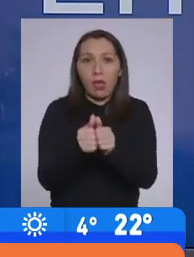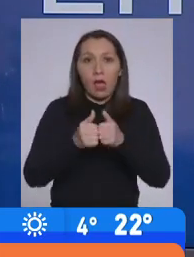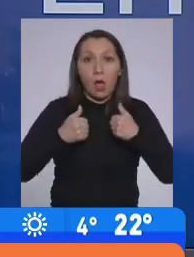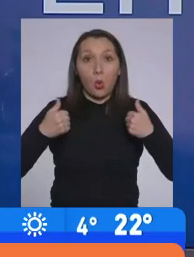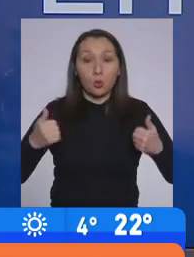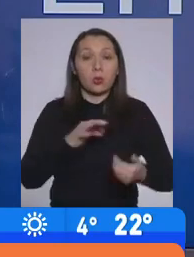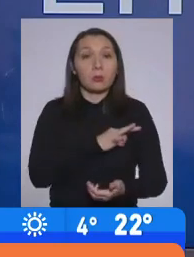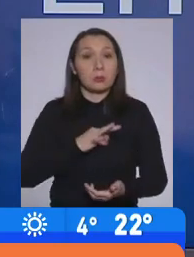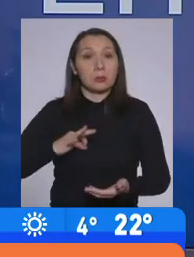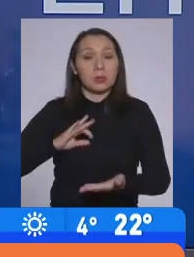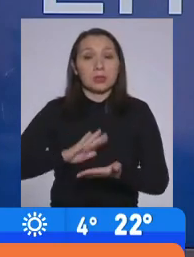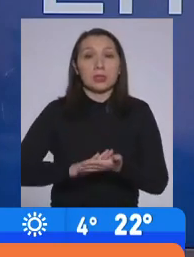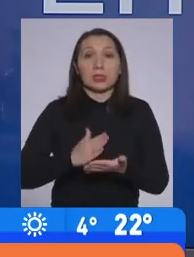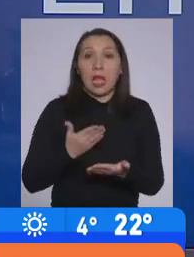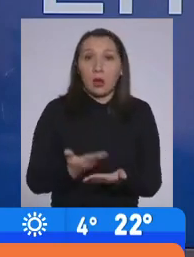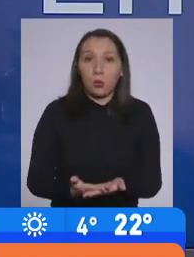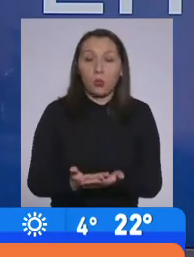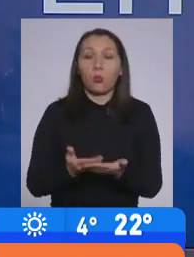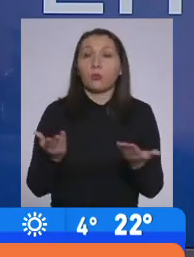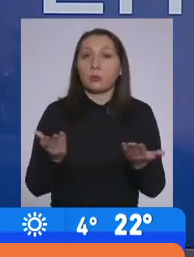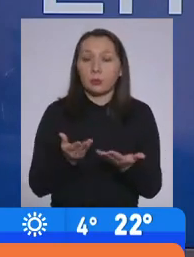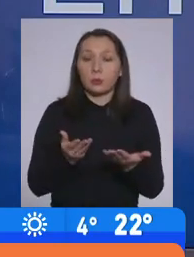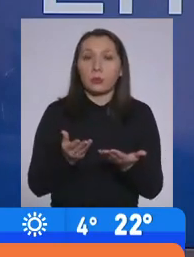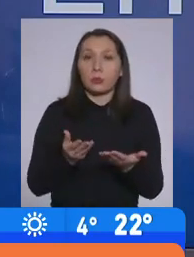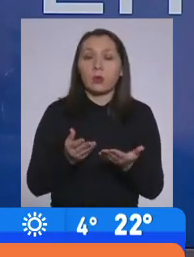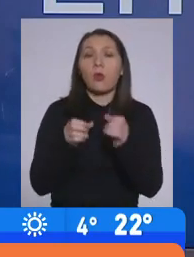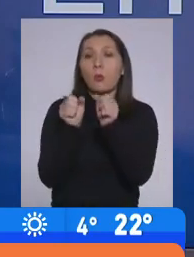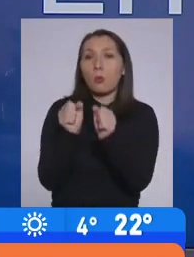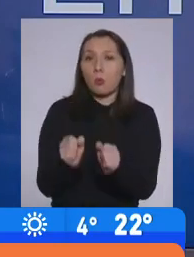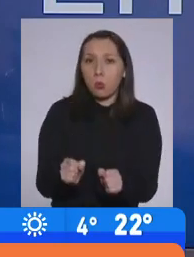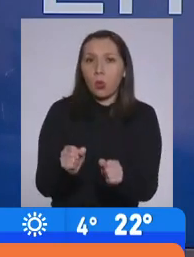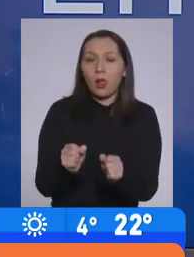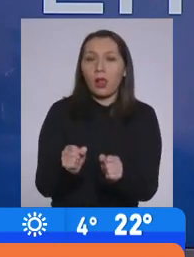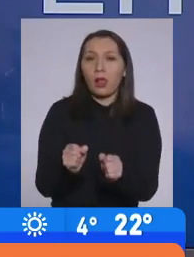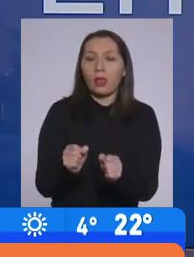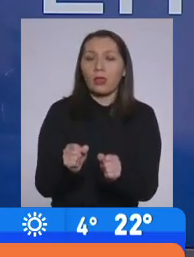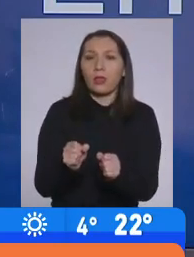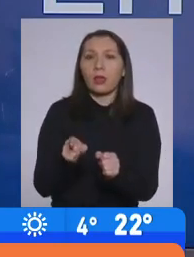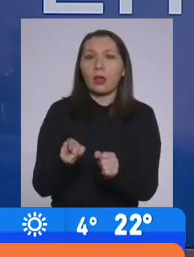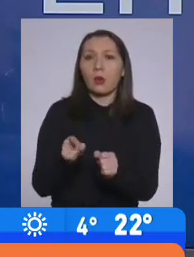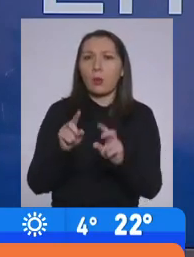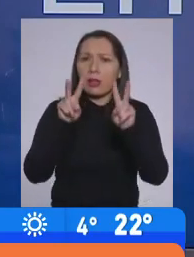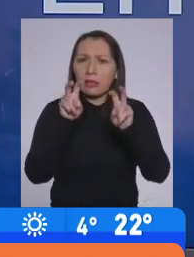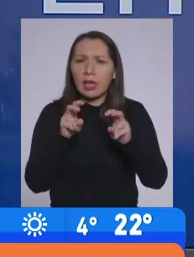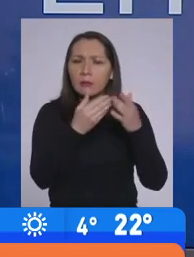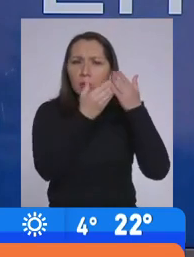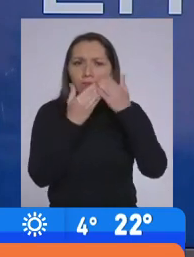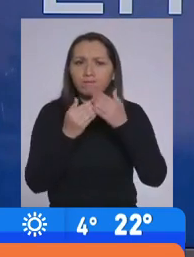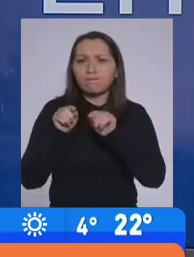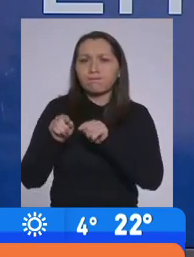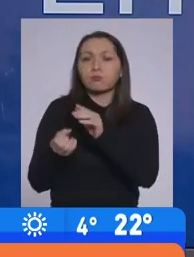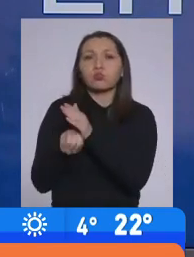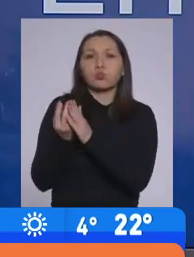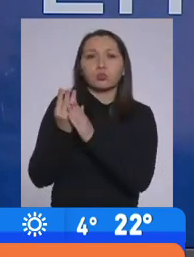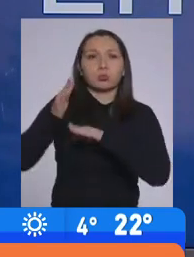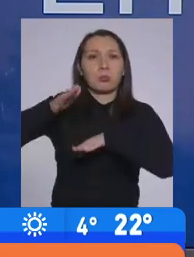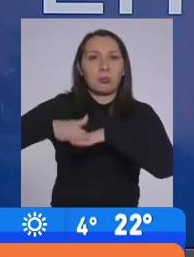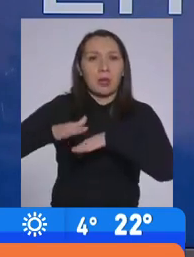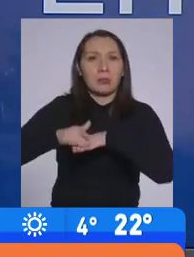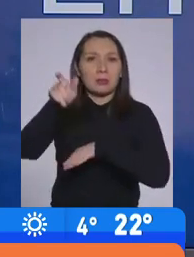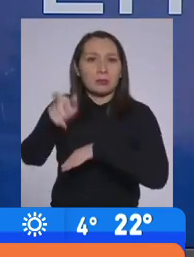autoridades del ministerio de salud que hayan podido abordar este permiso